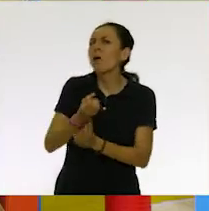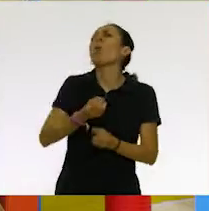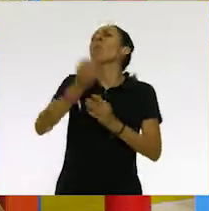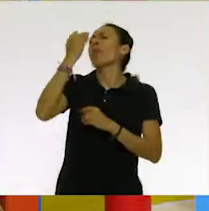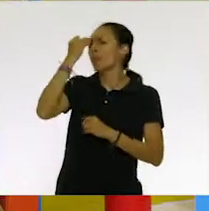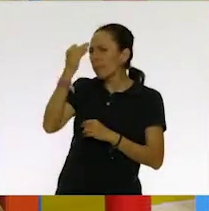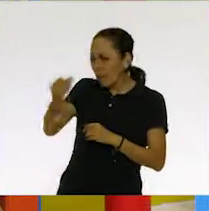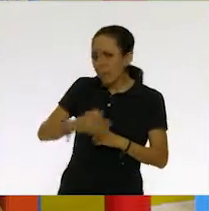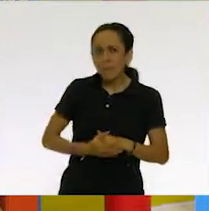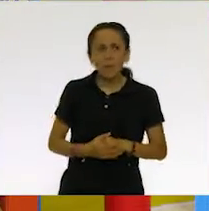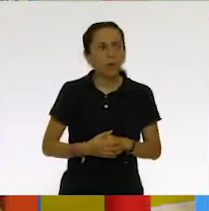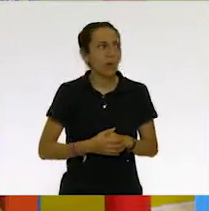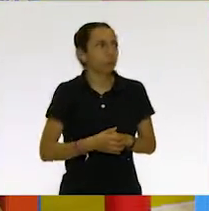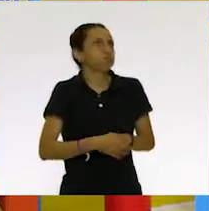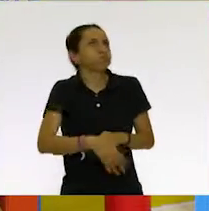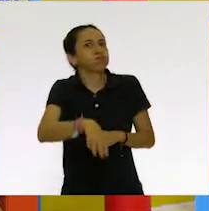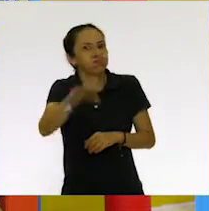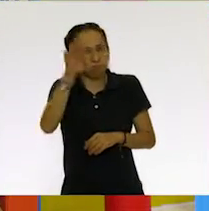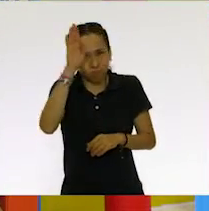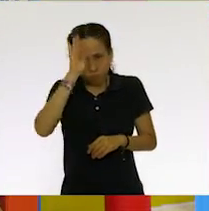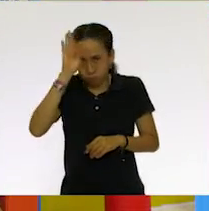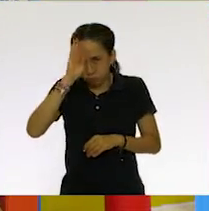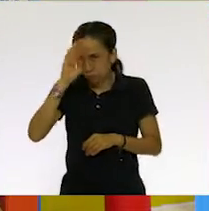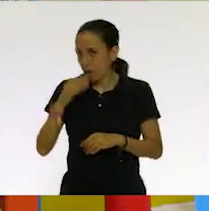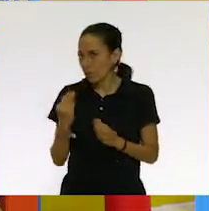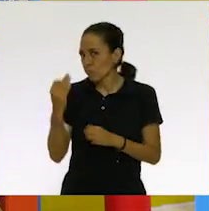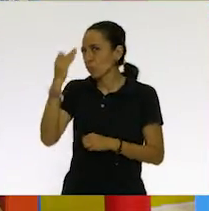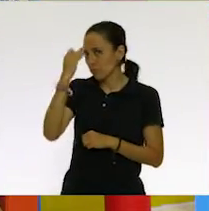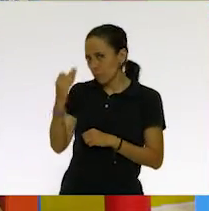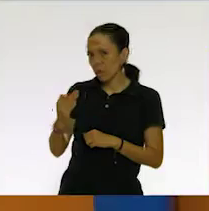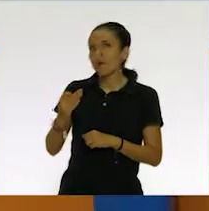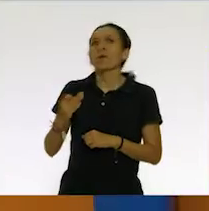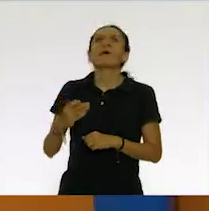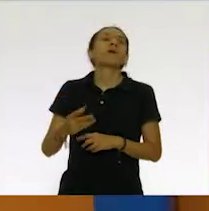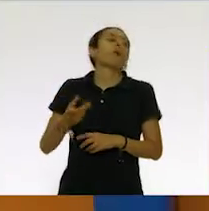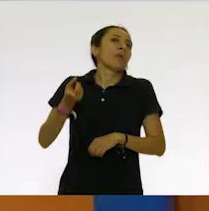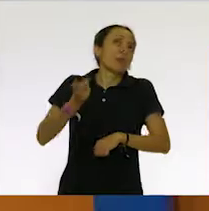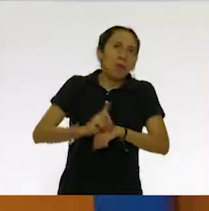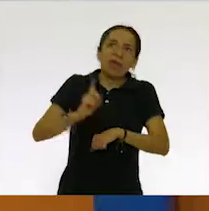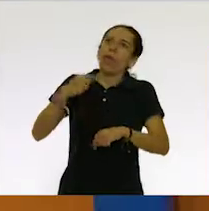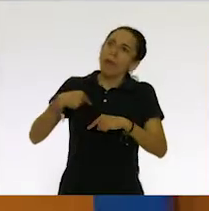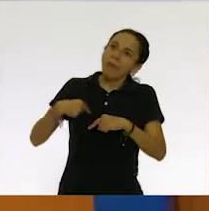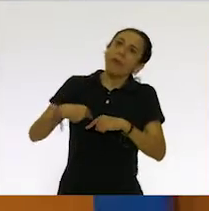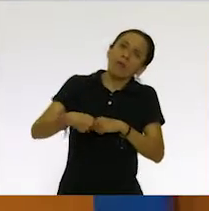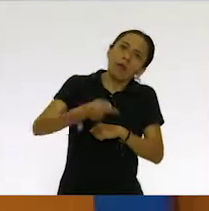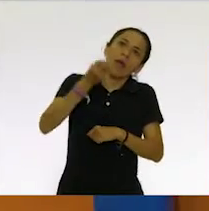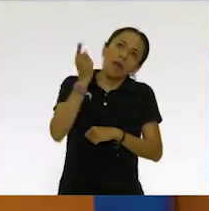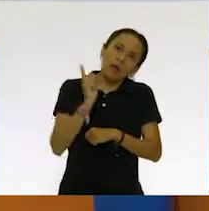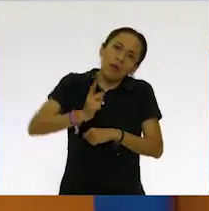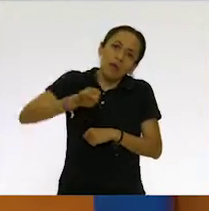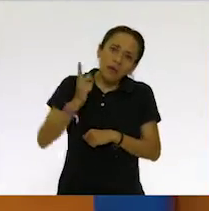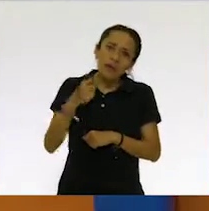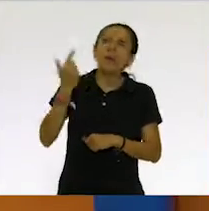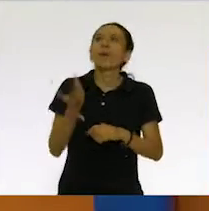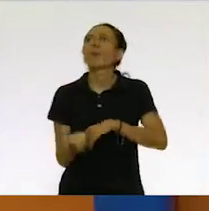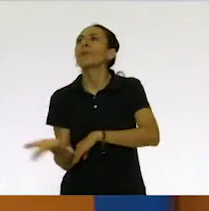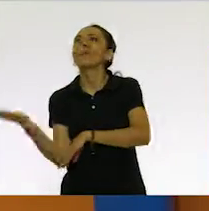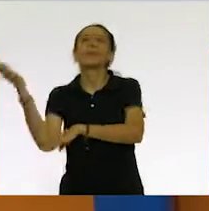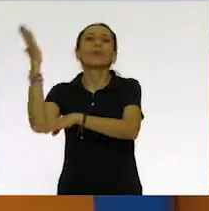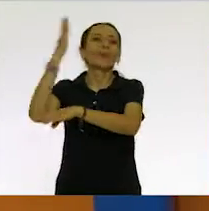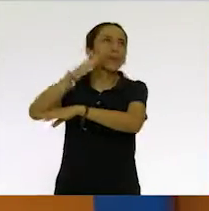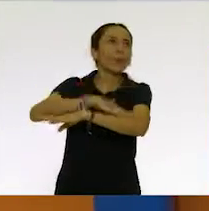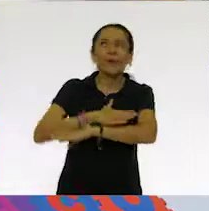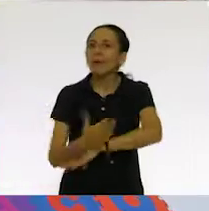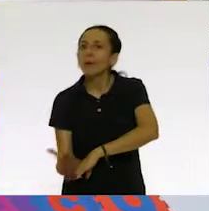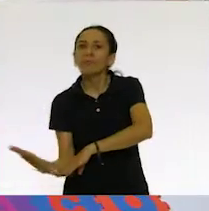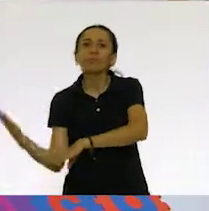Ay, esperó mucho tiempo. Mucho tiempo. Muchos días, muchas noches. Y esa famosa pequeña criatura seguía dentro de